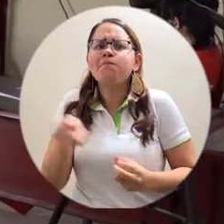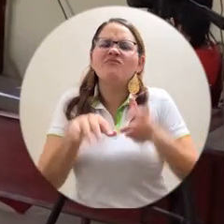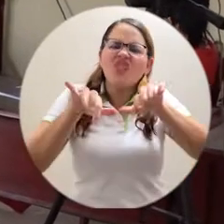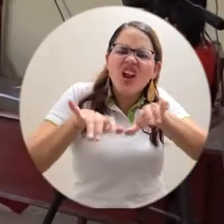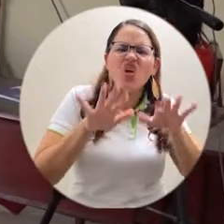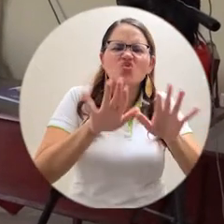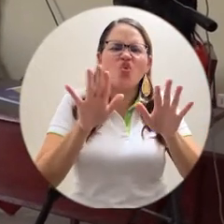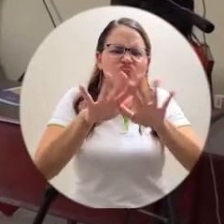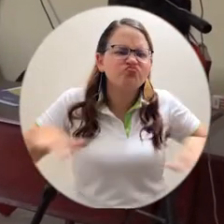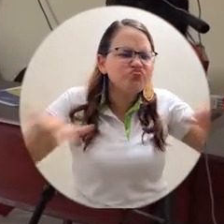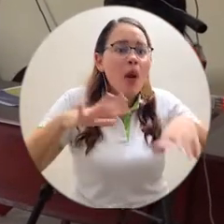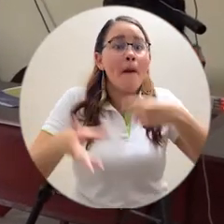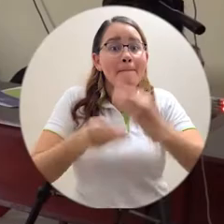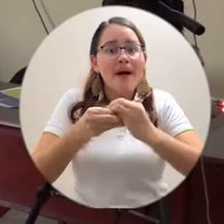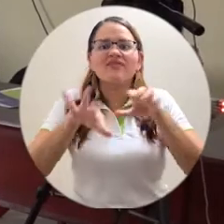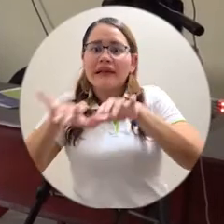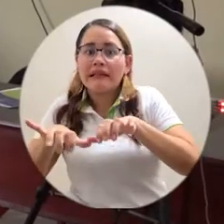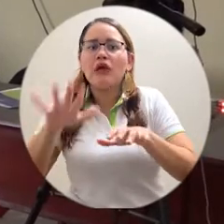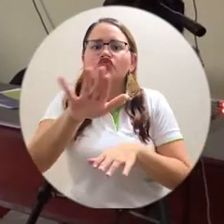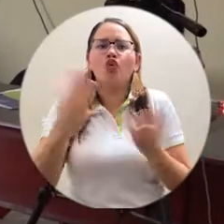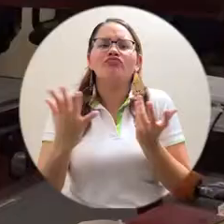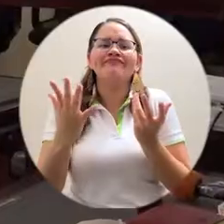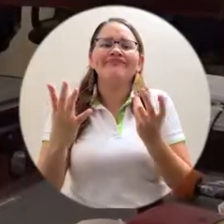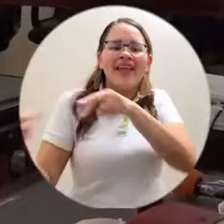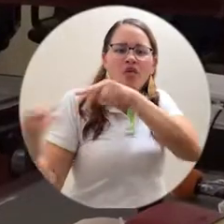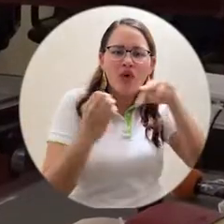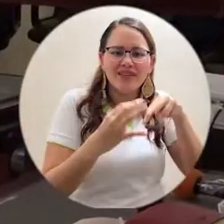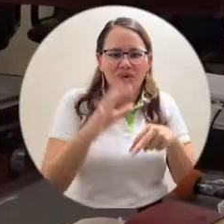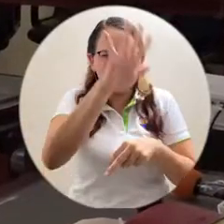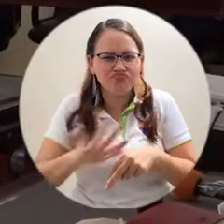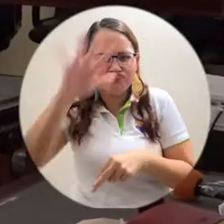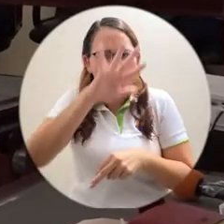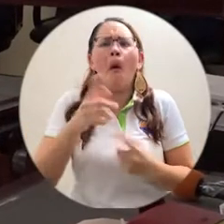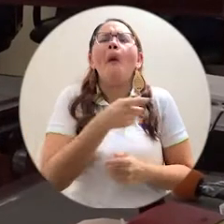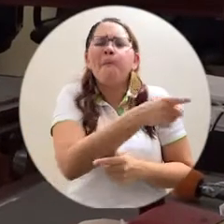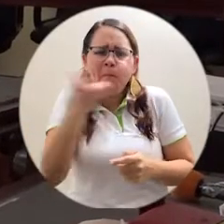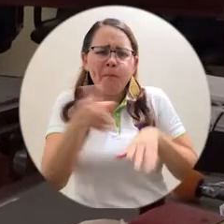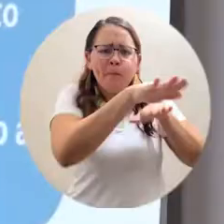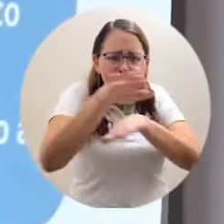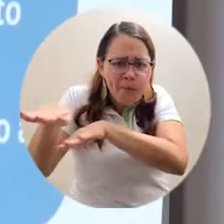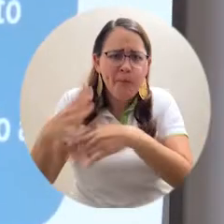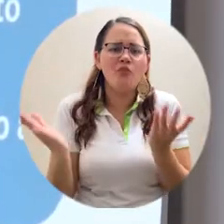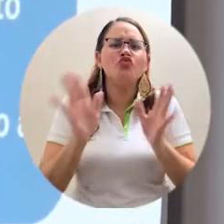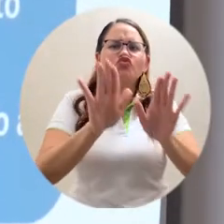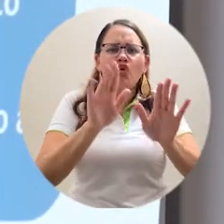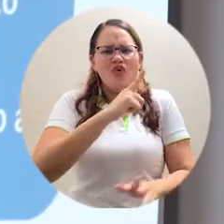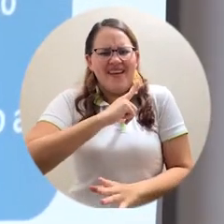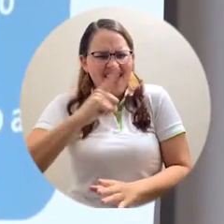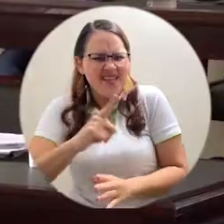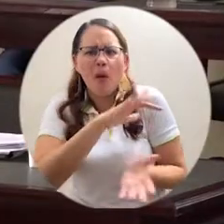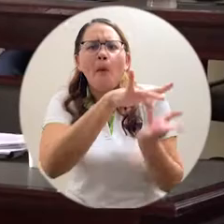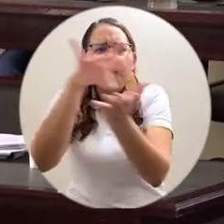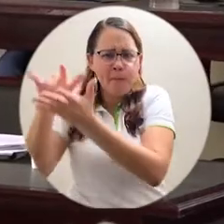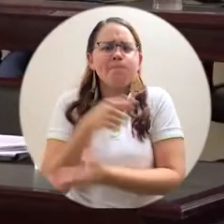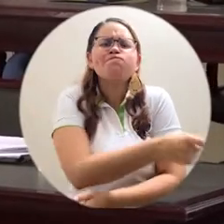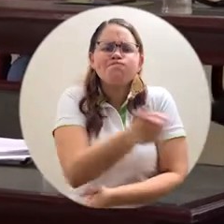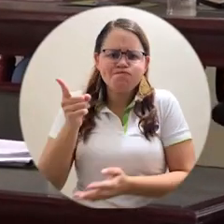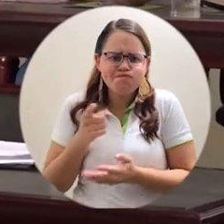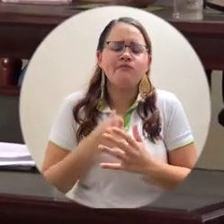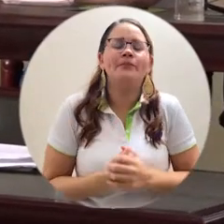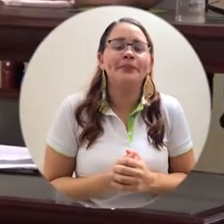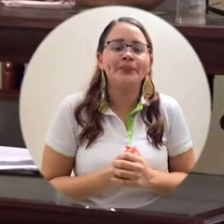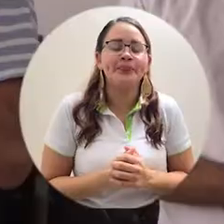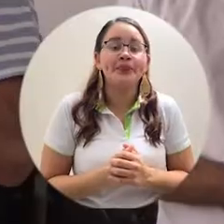del Secretario de Hacienda y el Secretario de Educación Departamental, representantes de los diferentes gremios y líderes de grupos de investigación